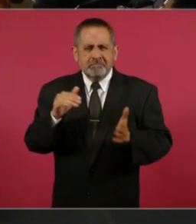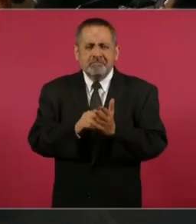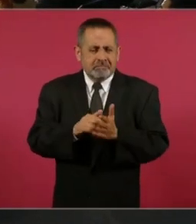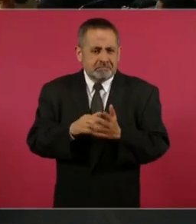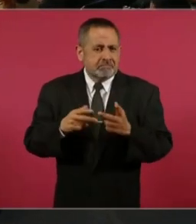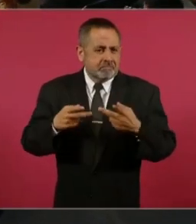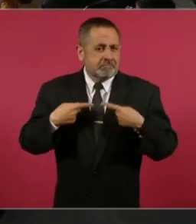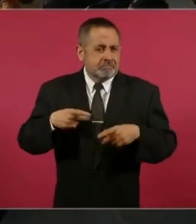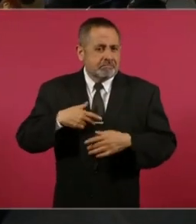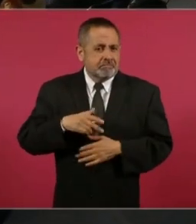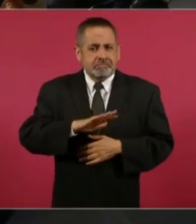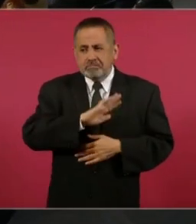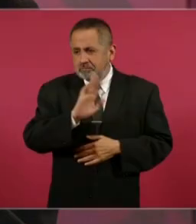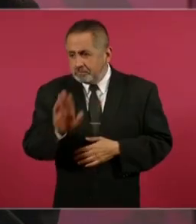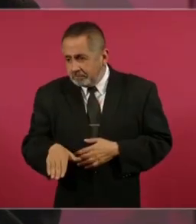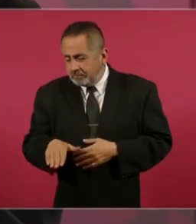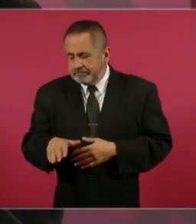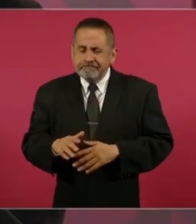20,000